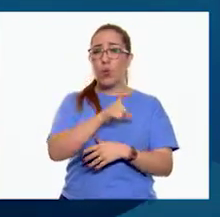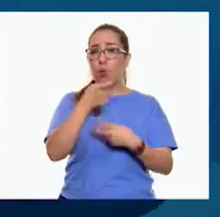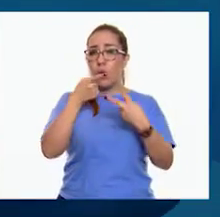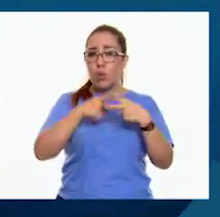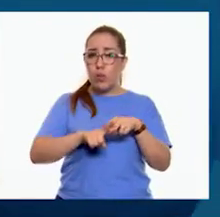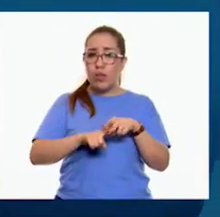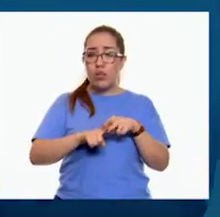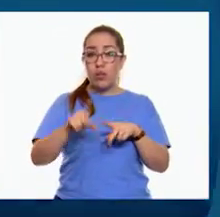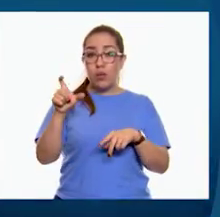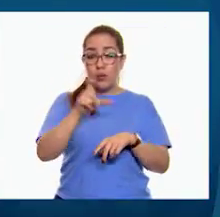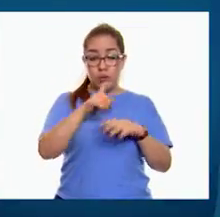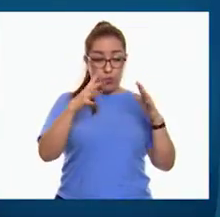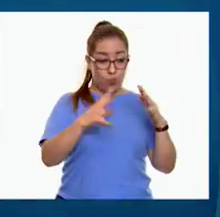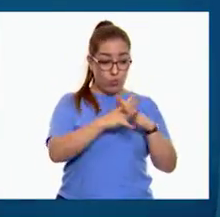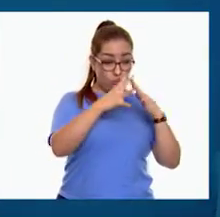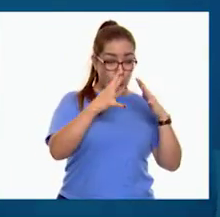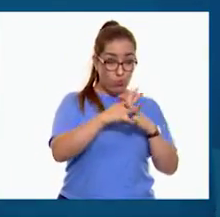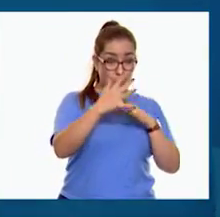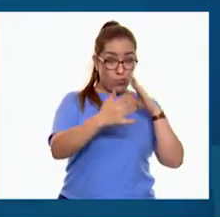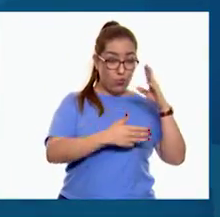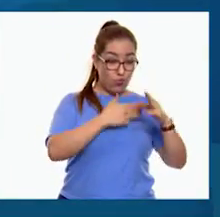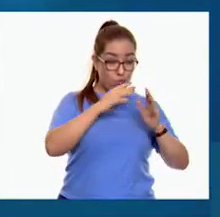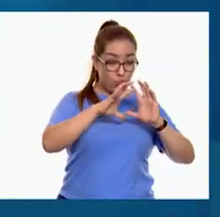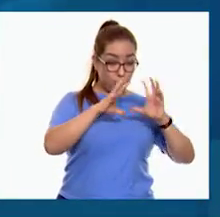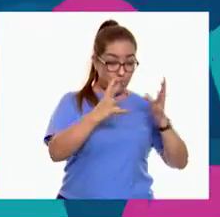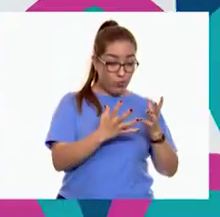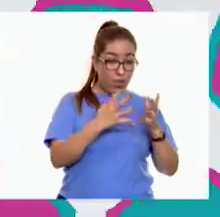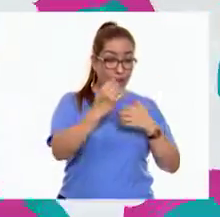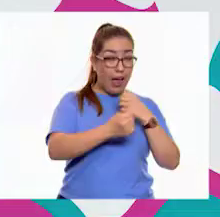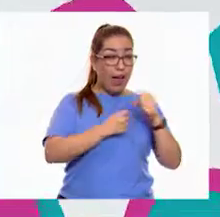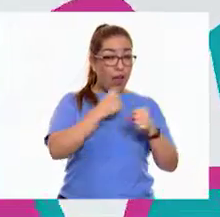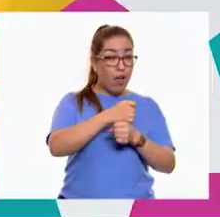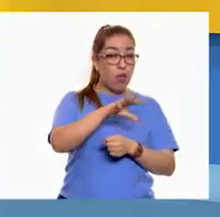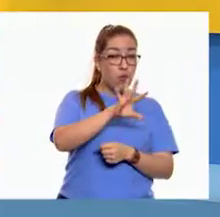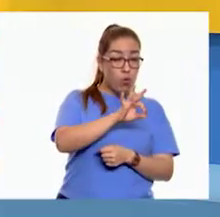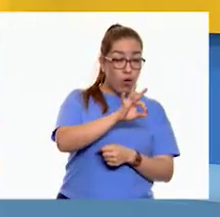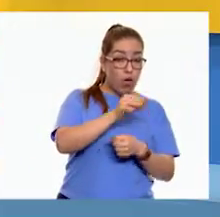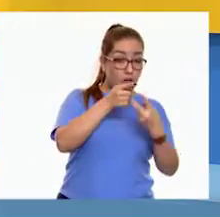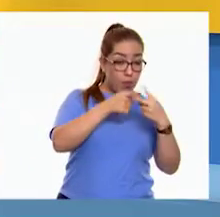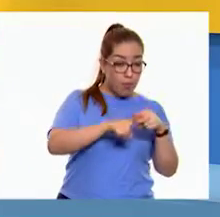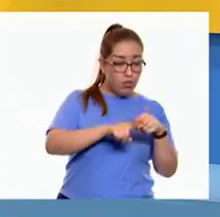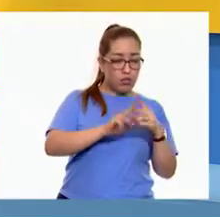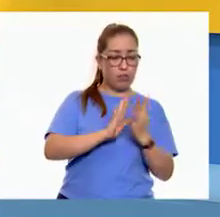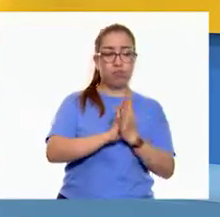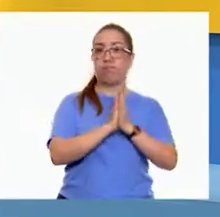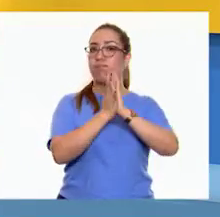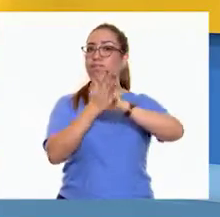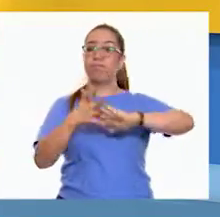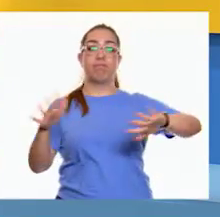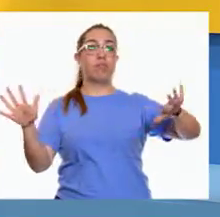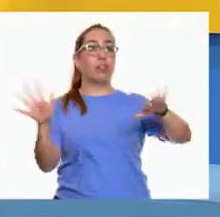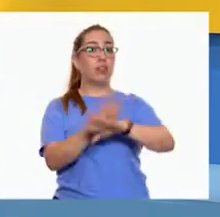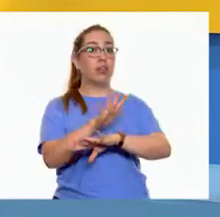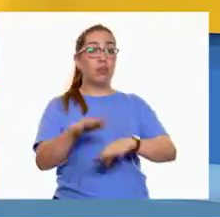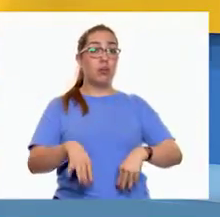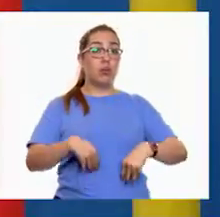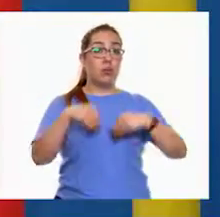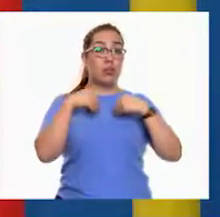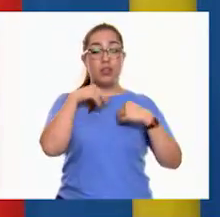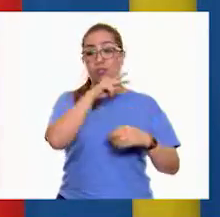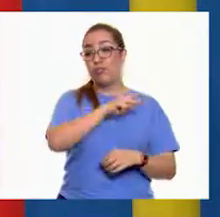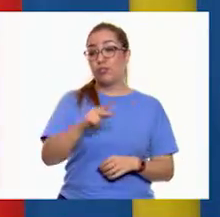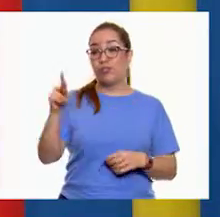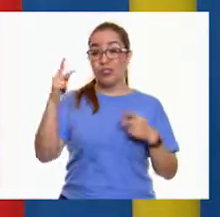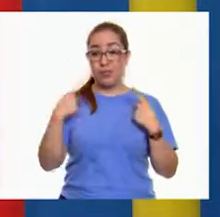de la Segunda Guerra Mundial, los años 40, y modificó para siempre el modo de vida de la mayoría de los habitantes.